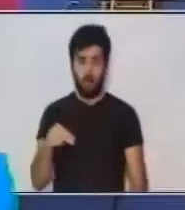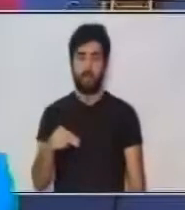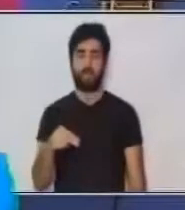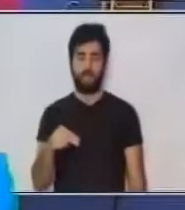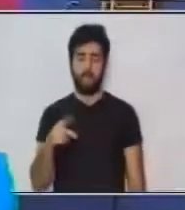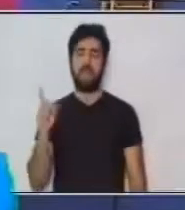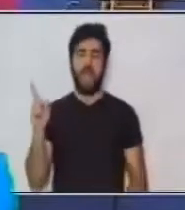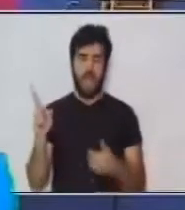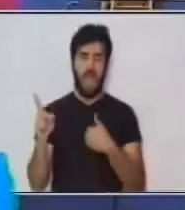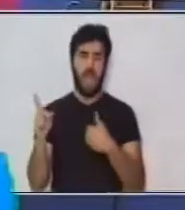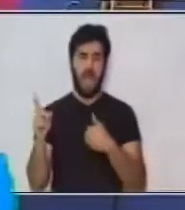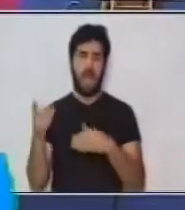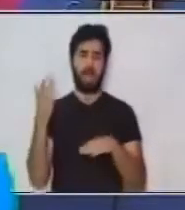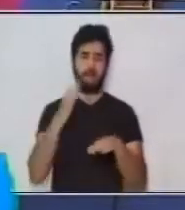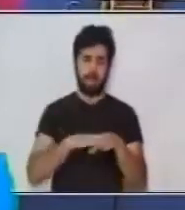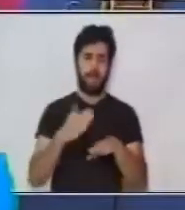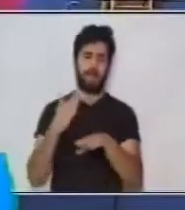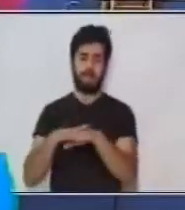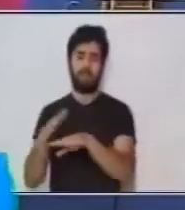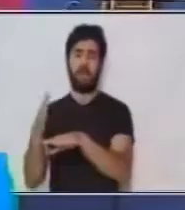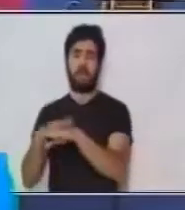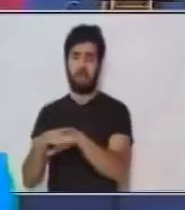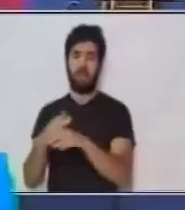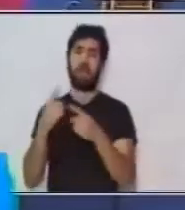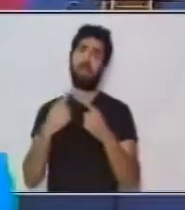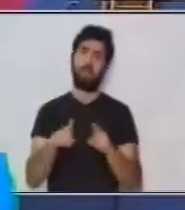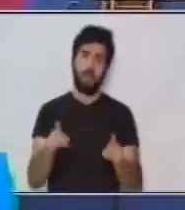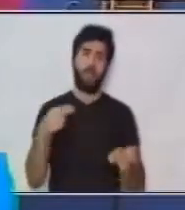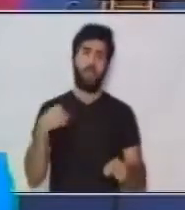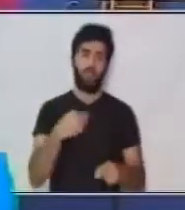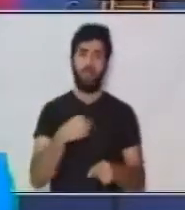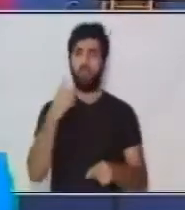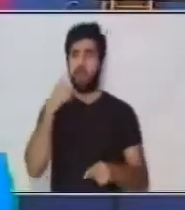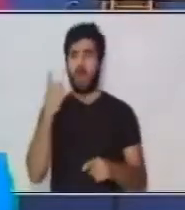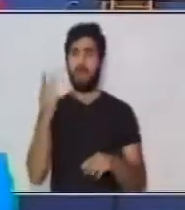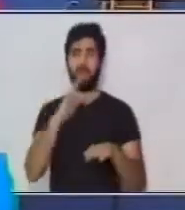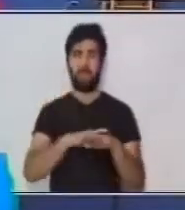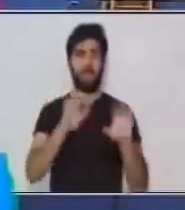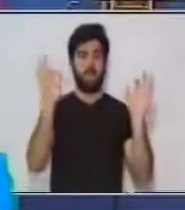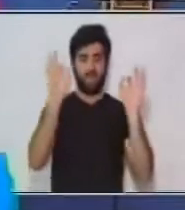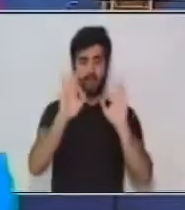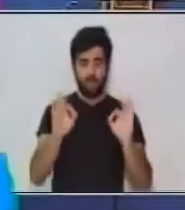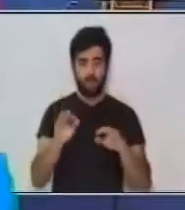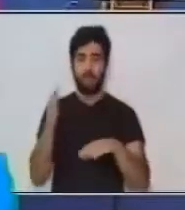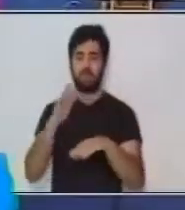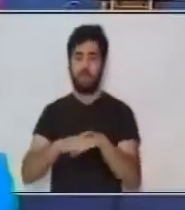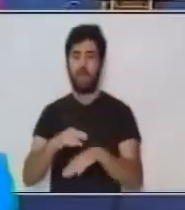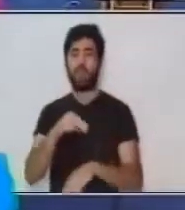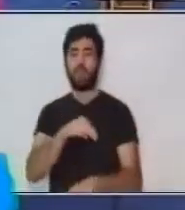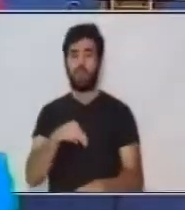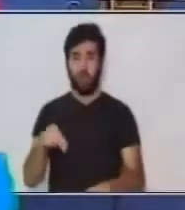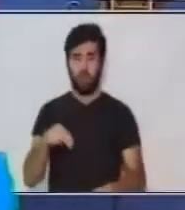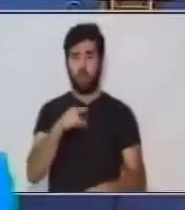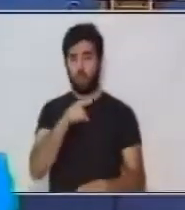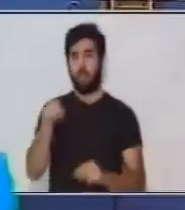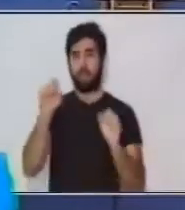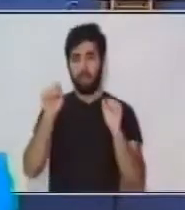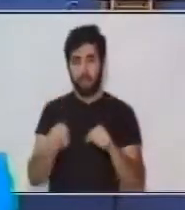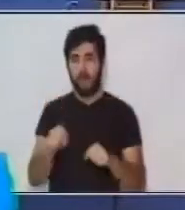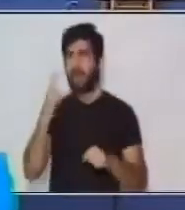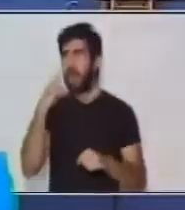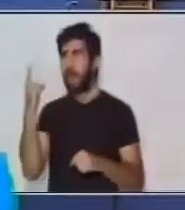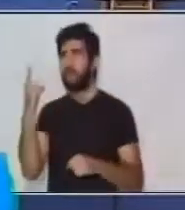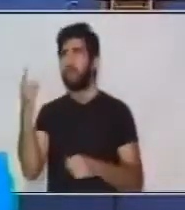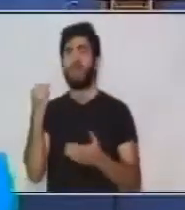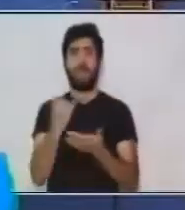Podemos seguir nombrándolos por número de lados y hay más figuras y más nombres que puedes investigar